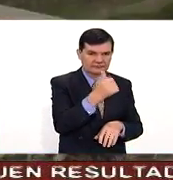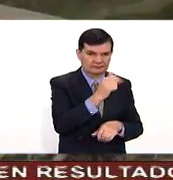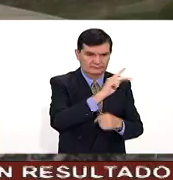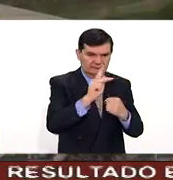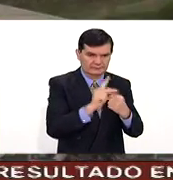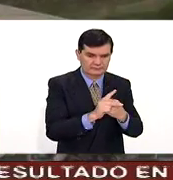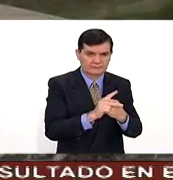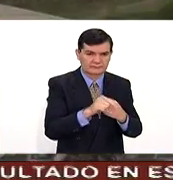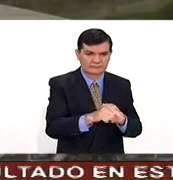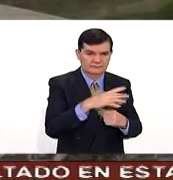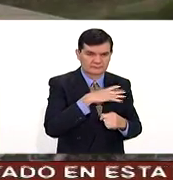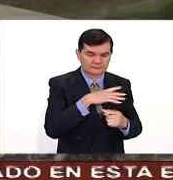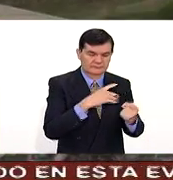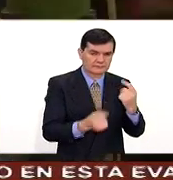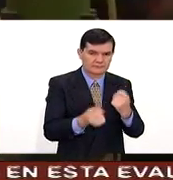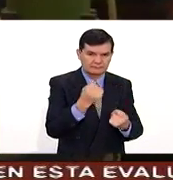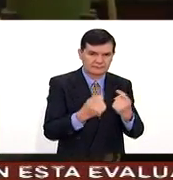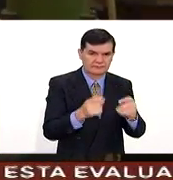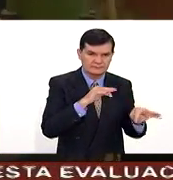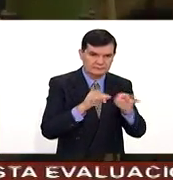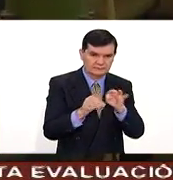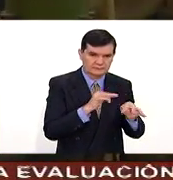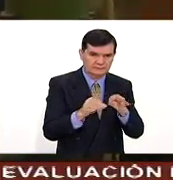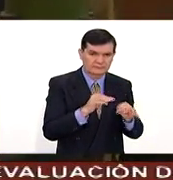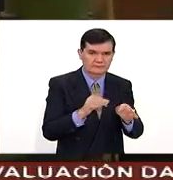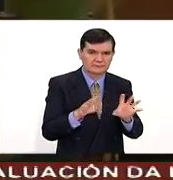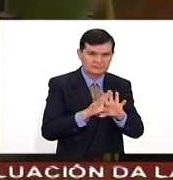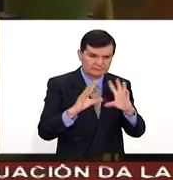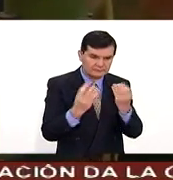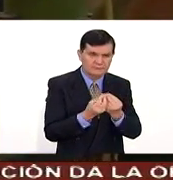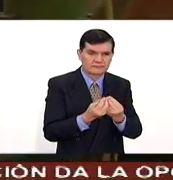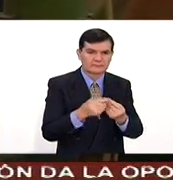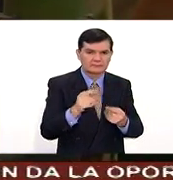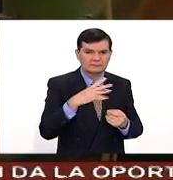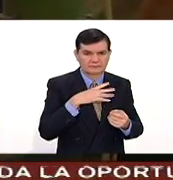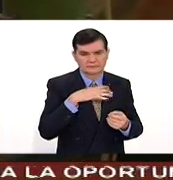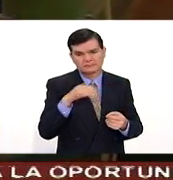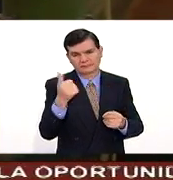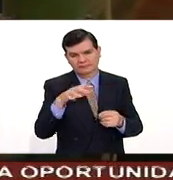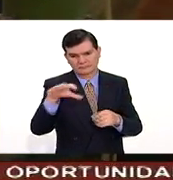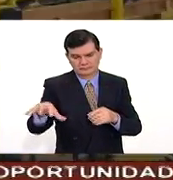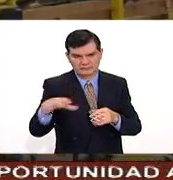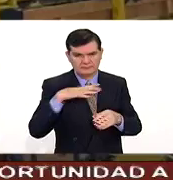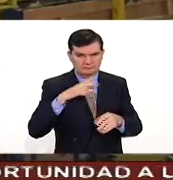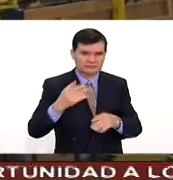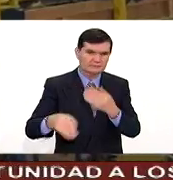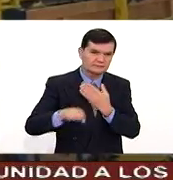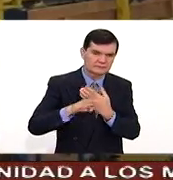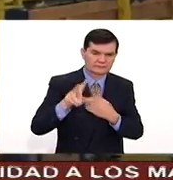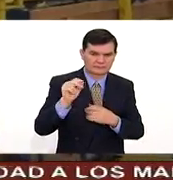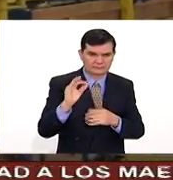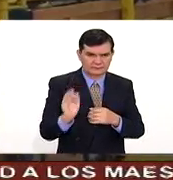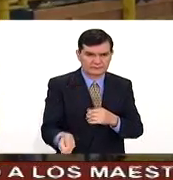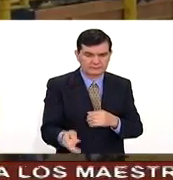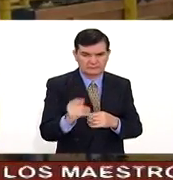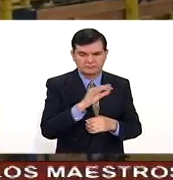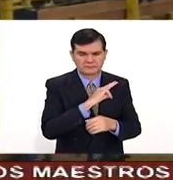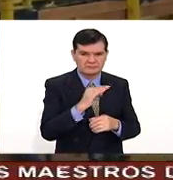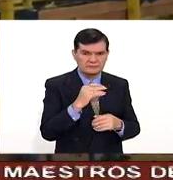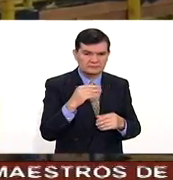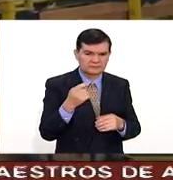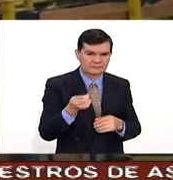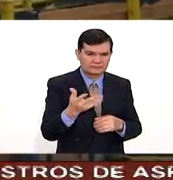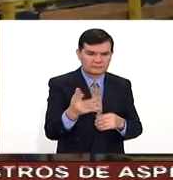países, y aunque algunos en bloque trabajan en conjunto, pues hay otros bloques que están en contra. Y si no, se podría llamar